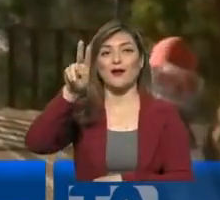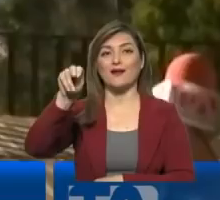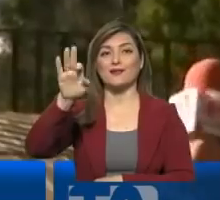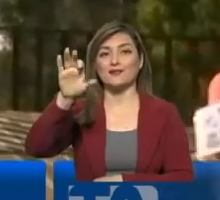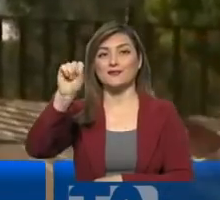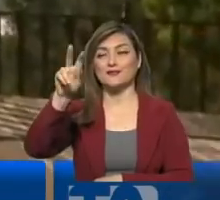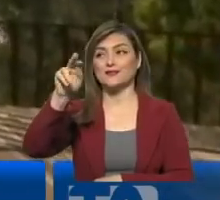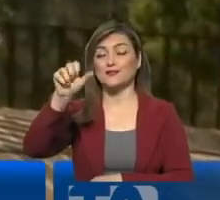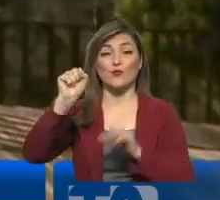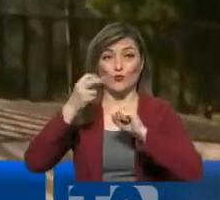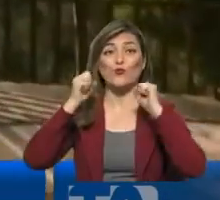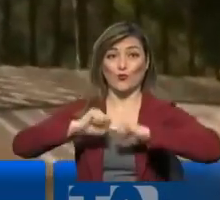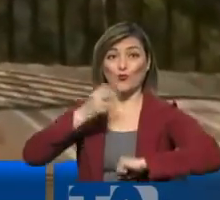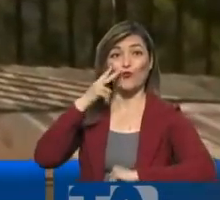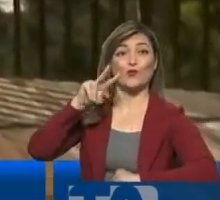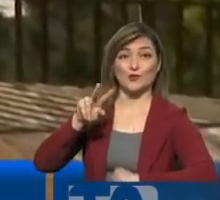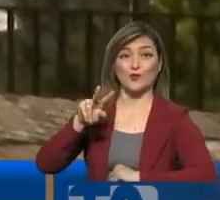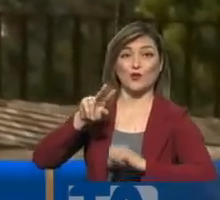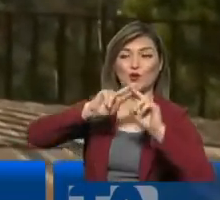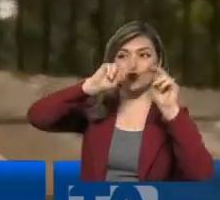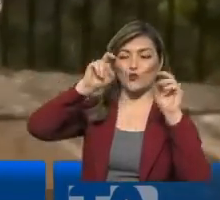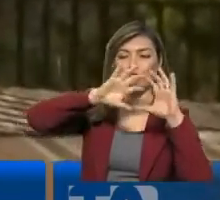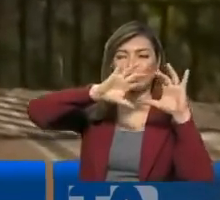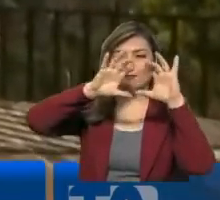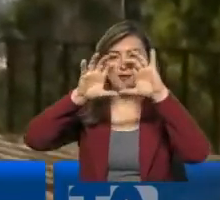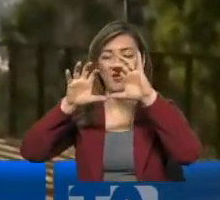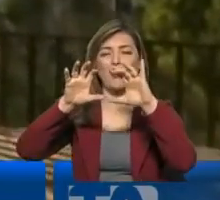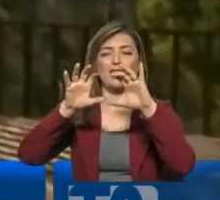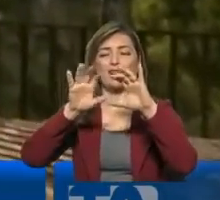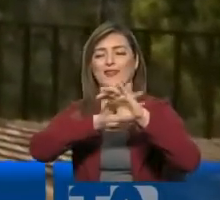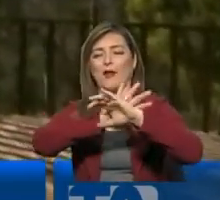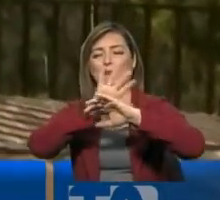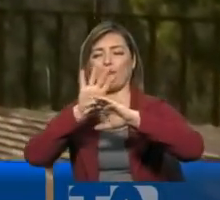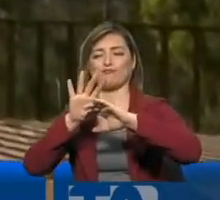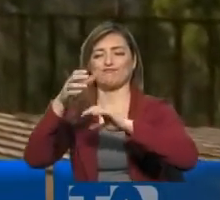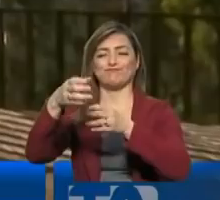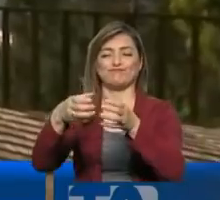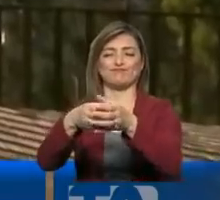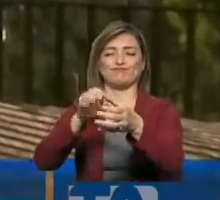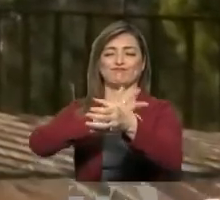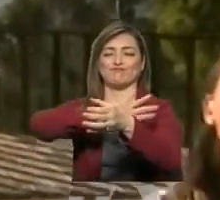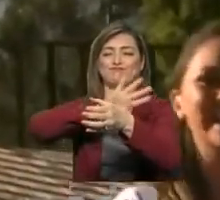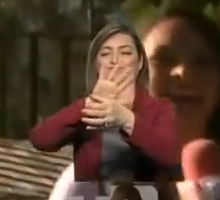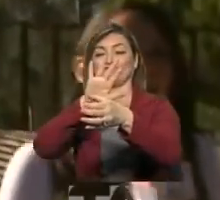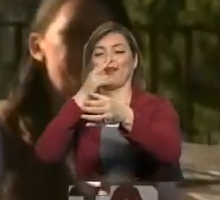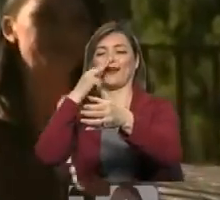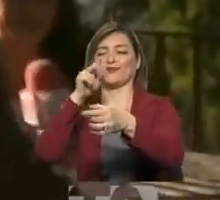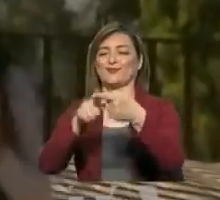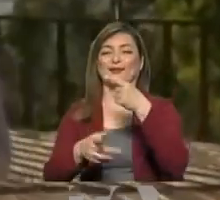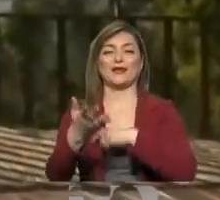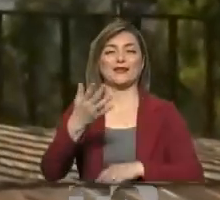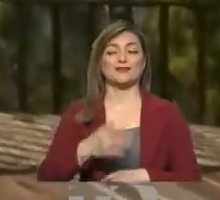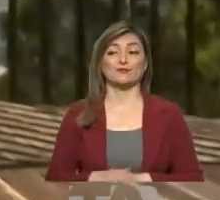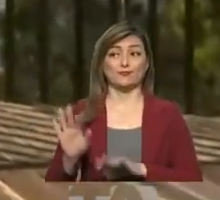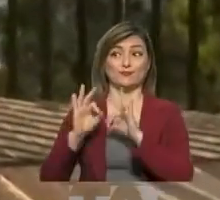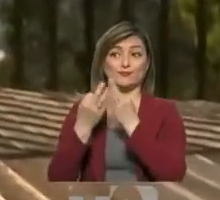lo taparon, pero usted puede venir aquí junto a su familia y disfrutar de un momento agradable aquí a la luz del sol.